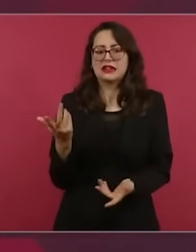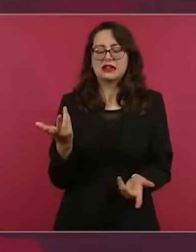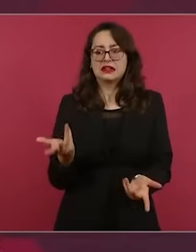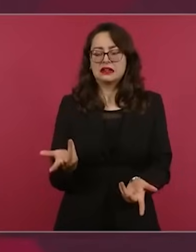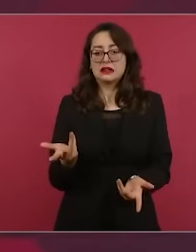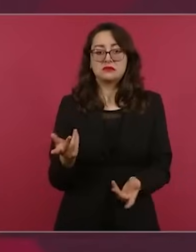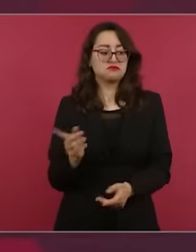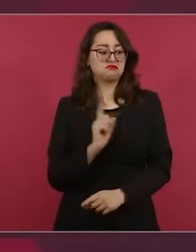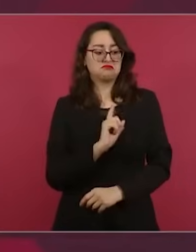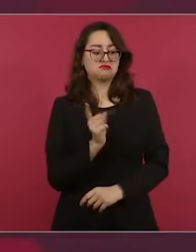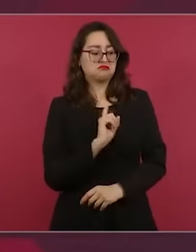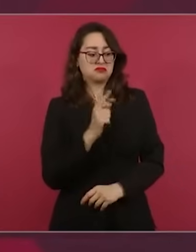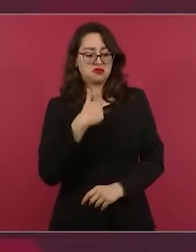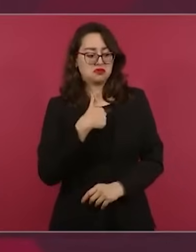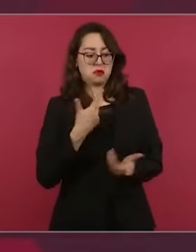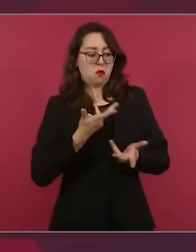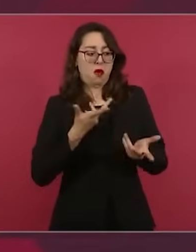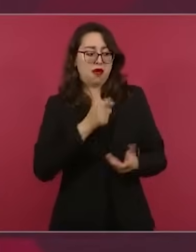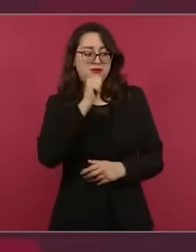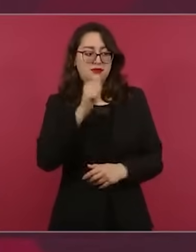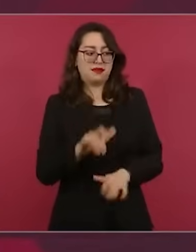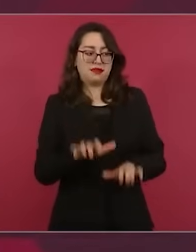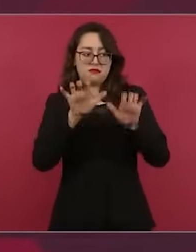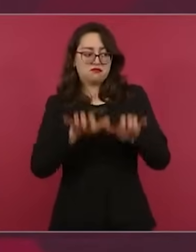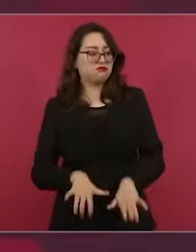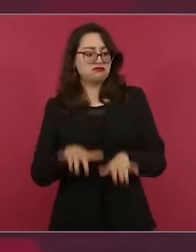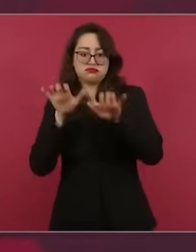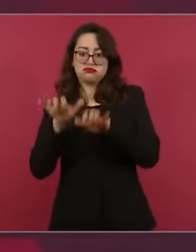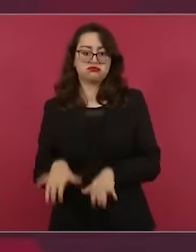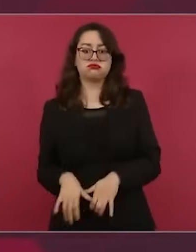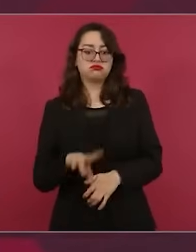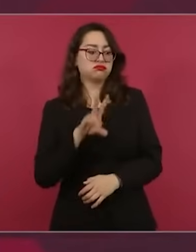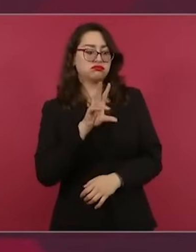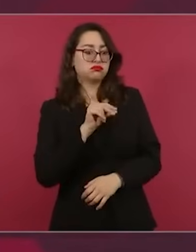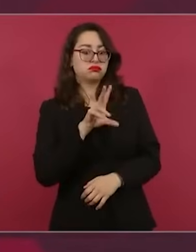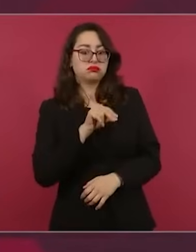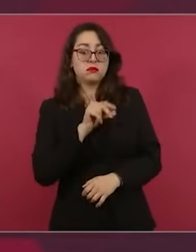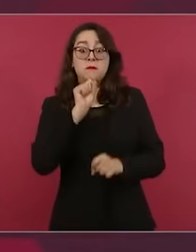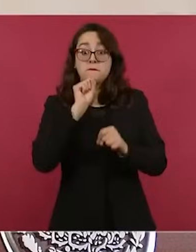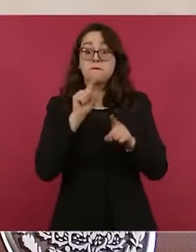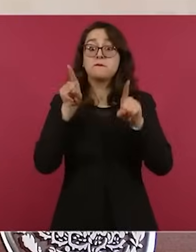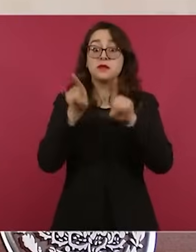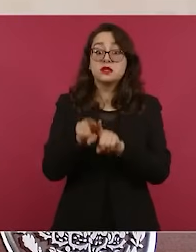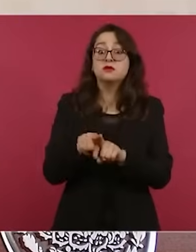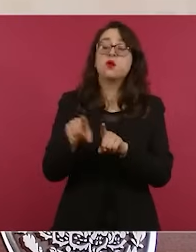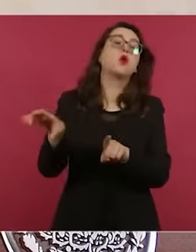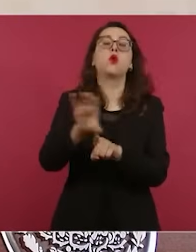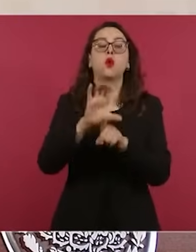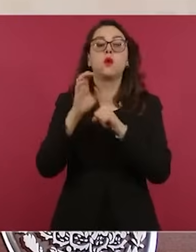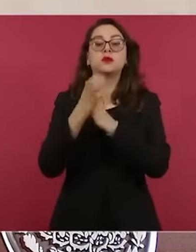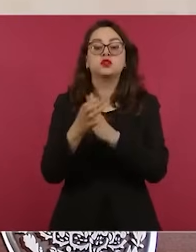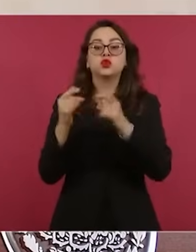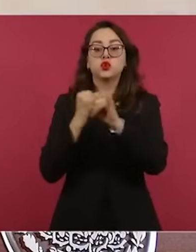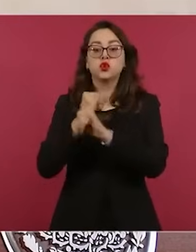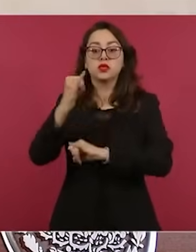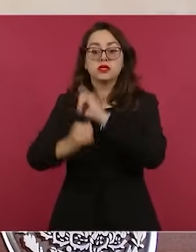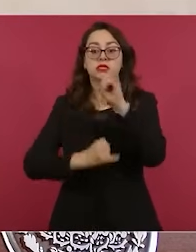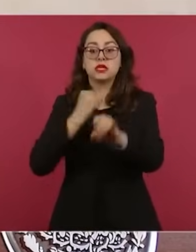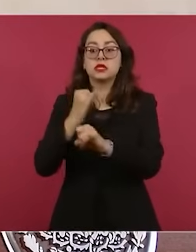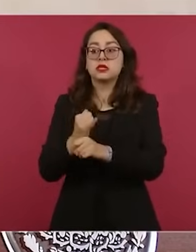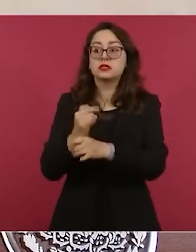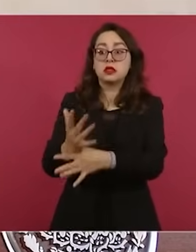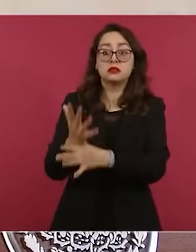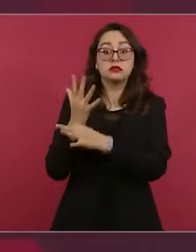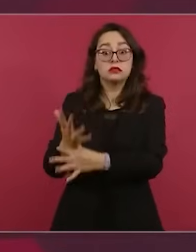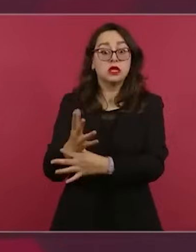junto con algunos miembros de la Comisión de los Observadores Internacionales, sostienen que no era el